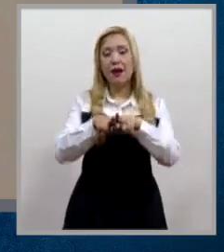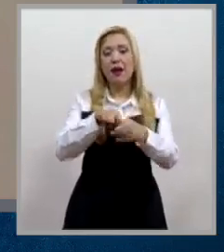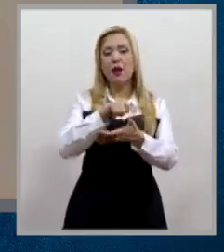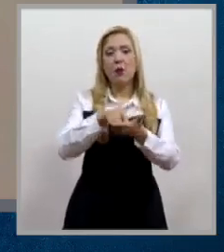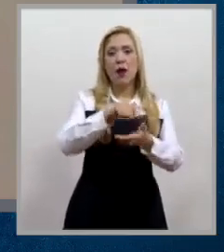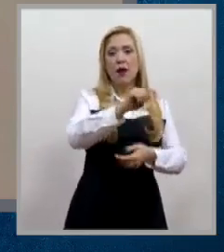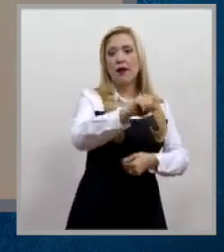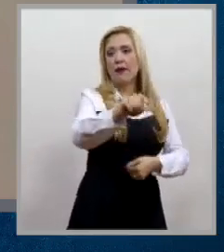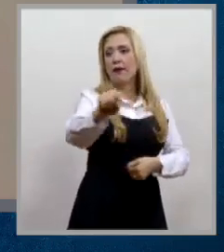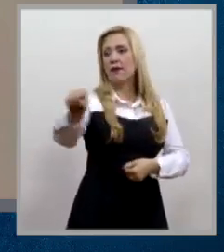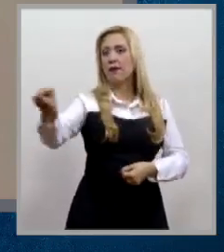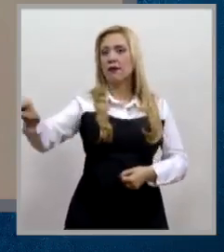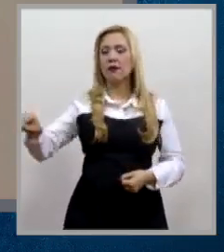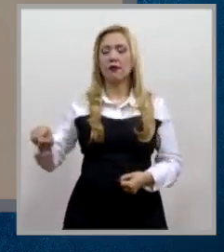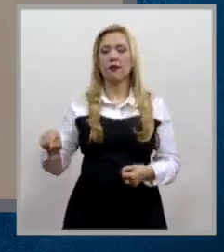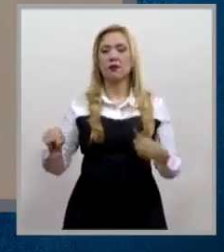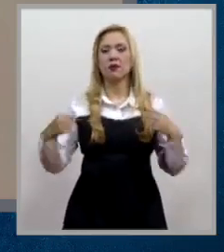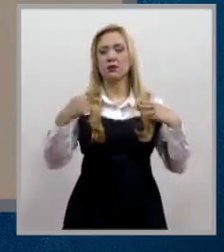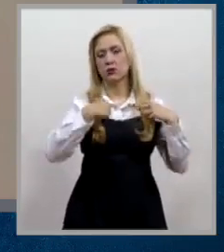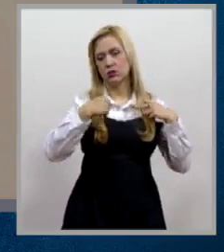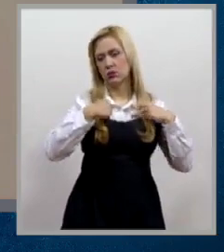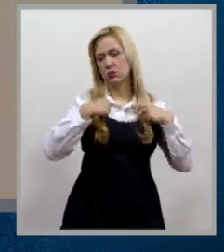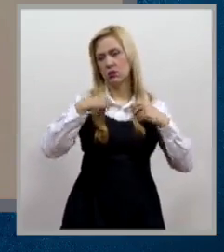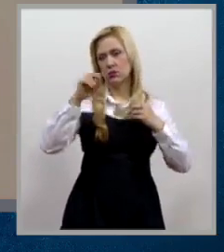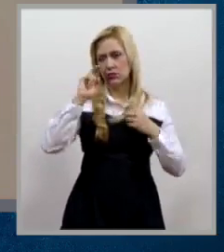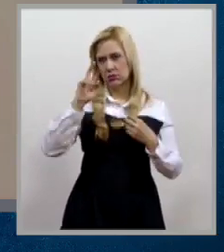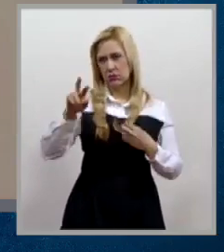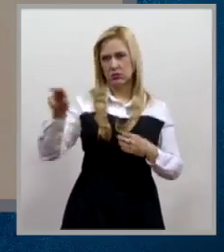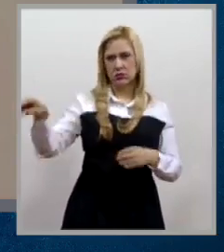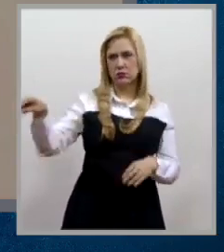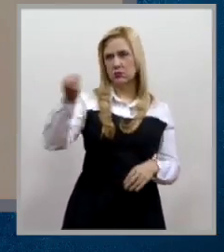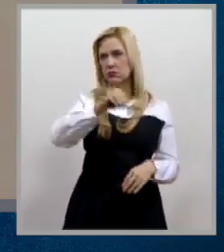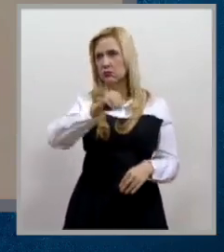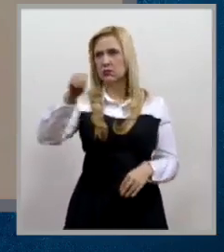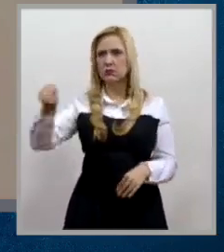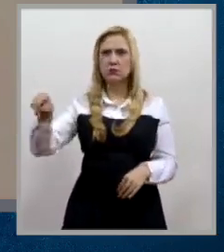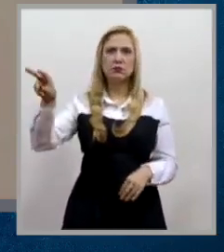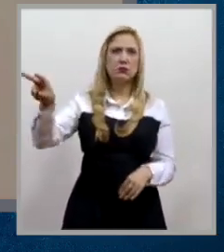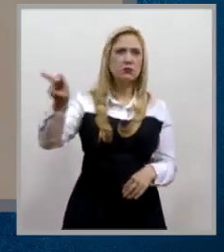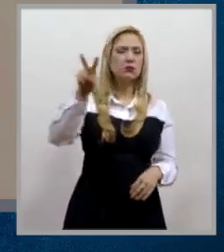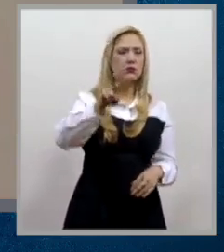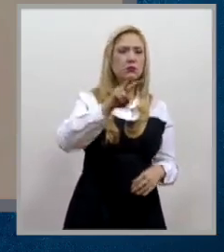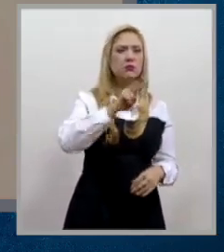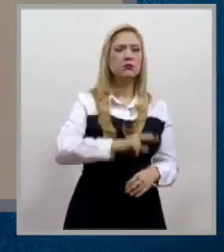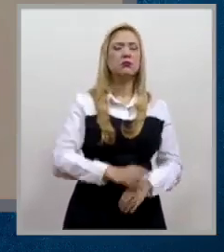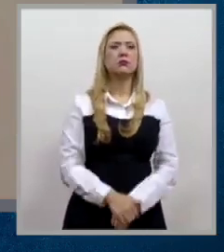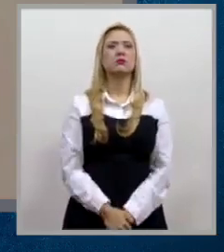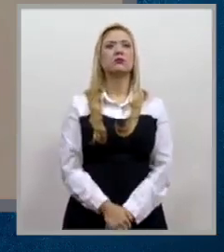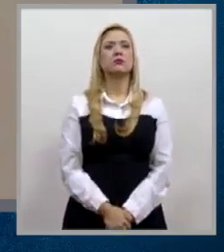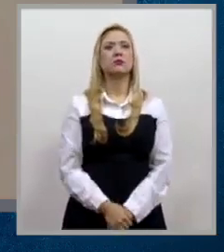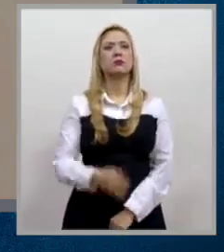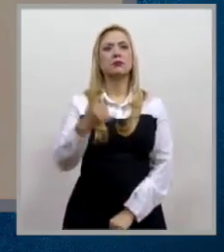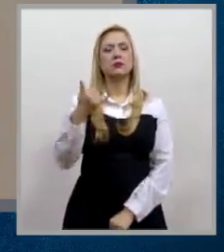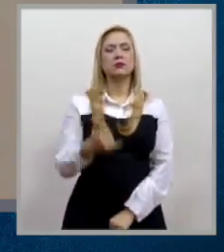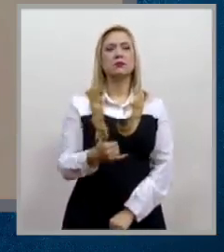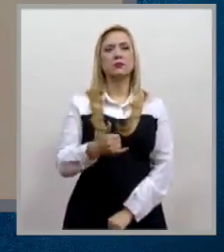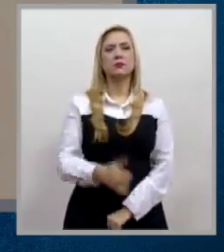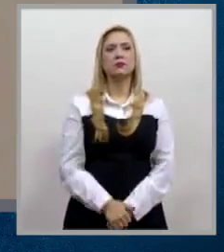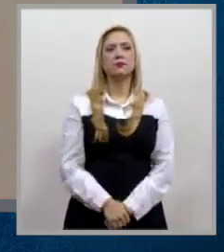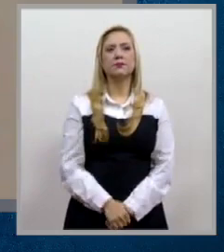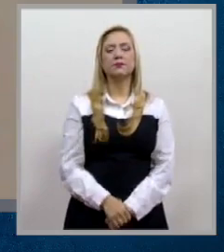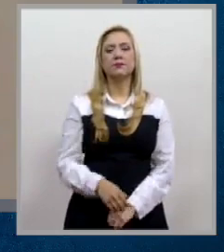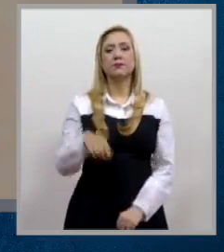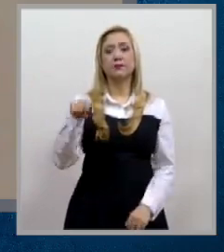como geógrafa he trabajado mucho desde el lado espacial y también rescataría que